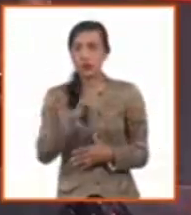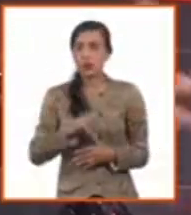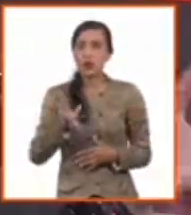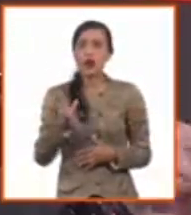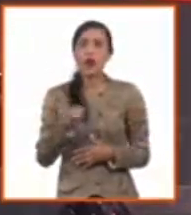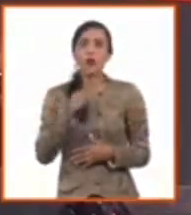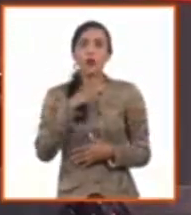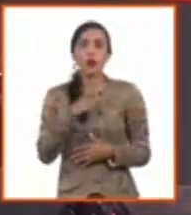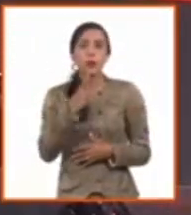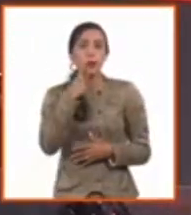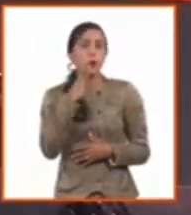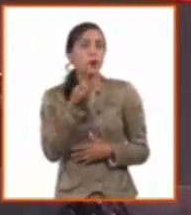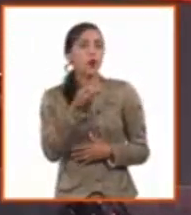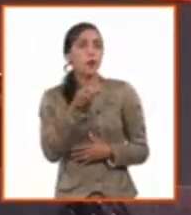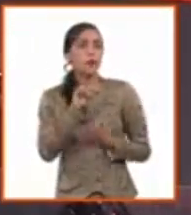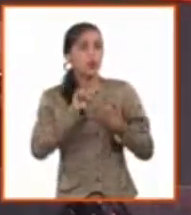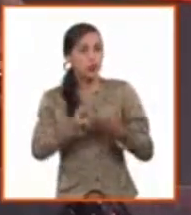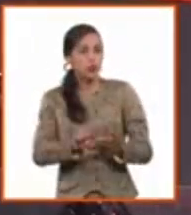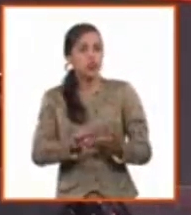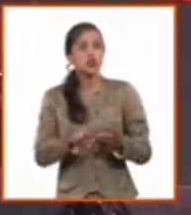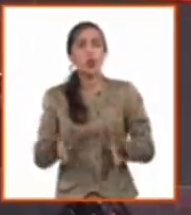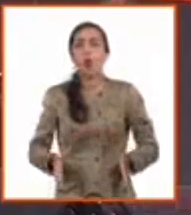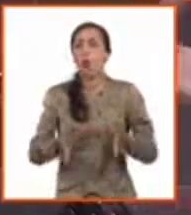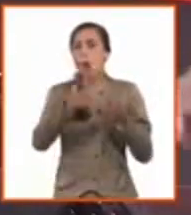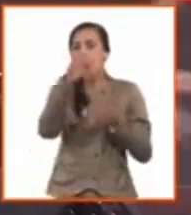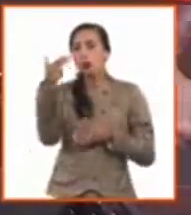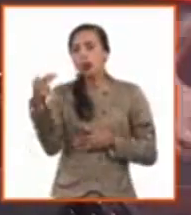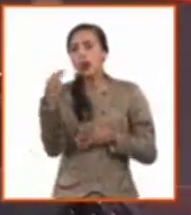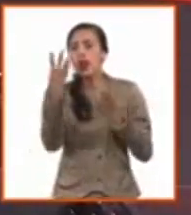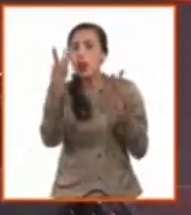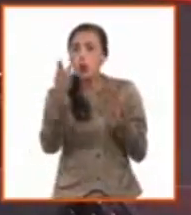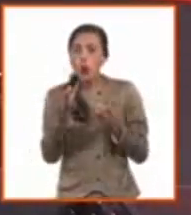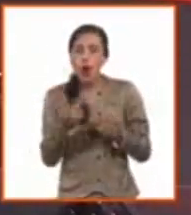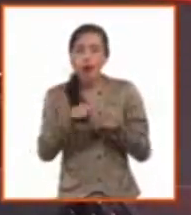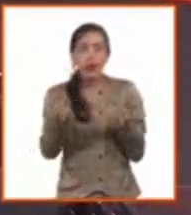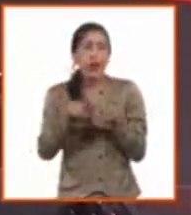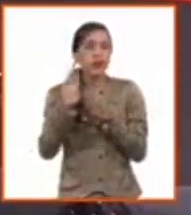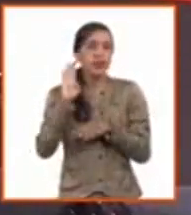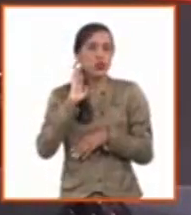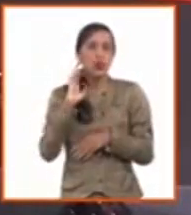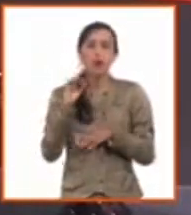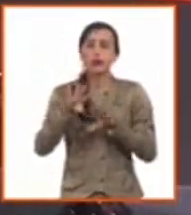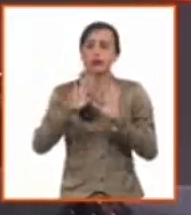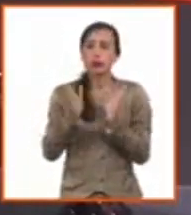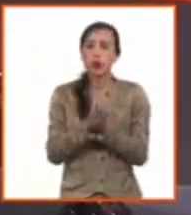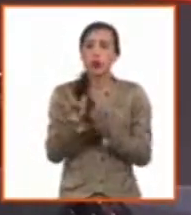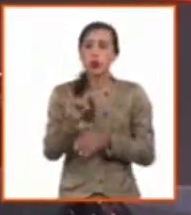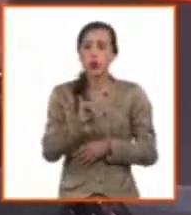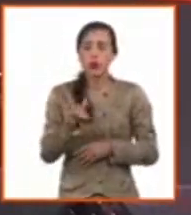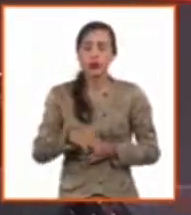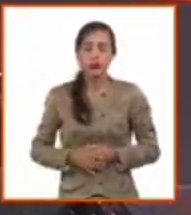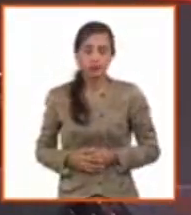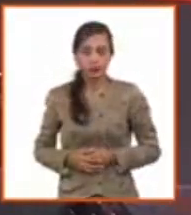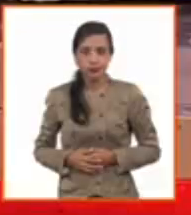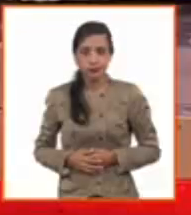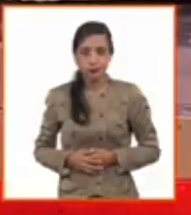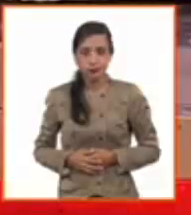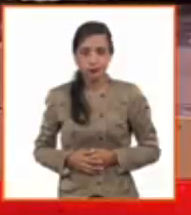gestiona capacidades de servicios hoteleros y servicios extra hoteleros y bueno ha sido también pondera